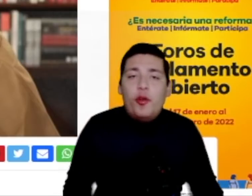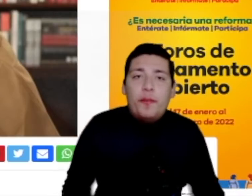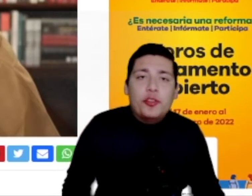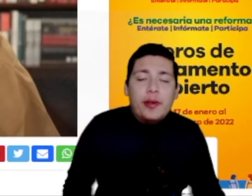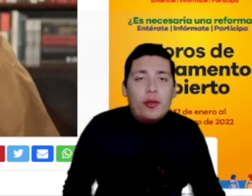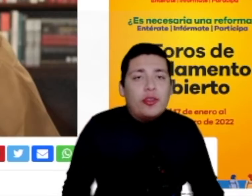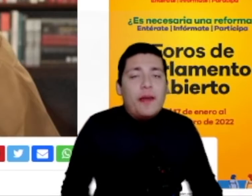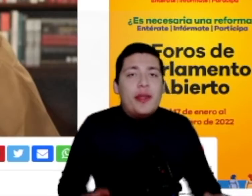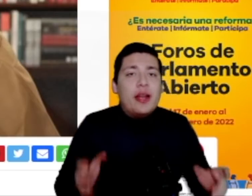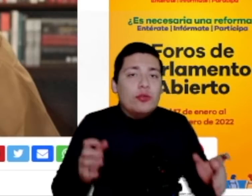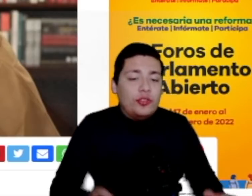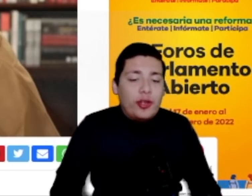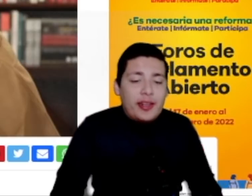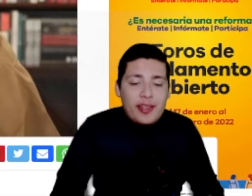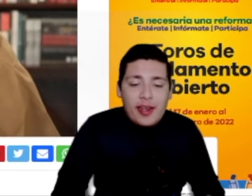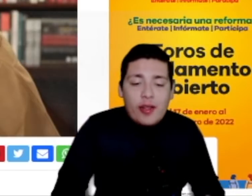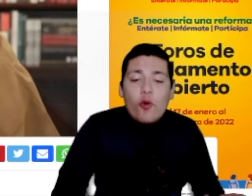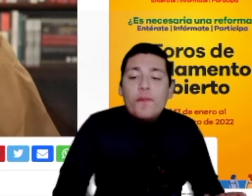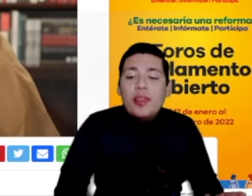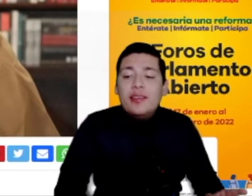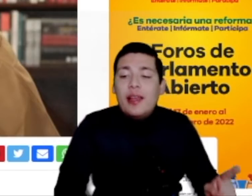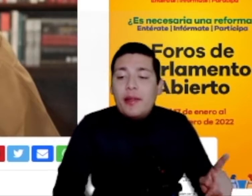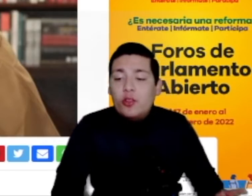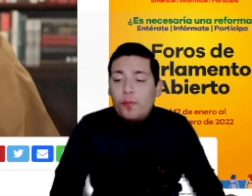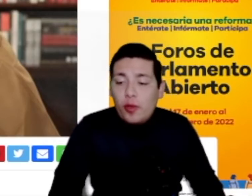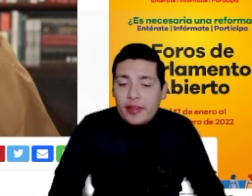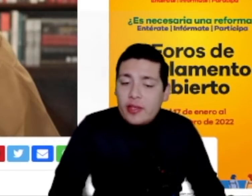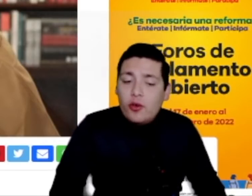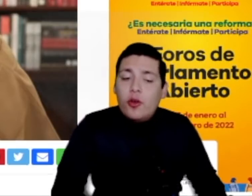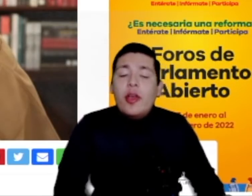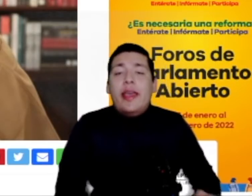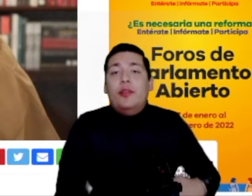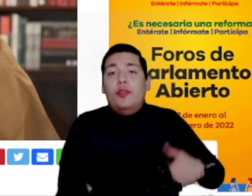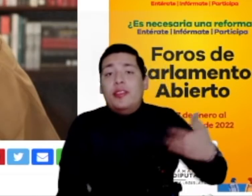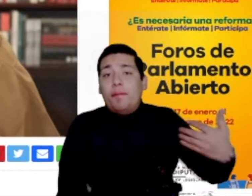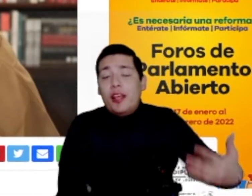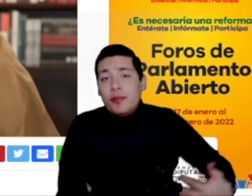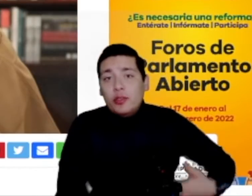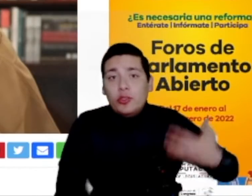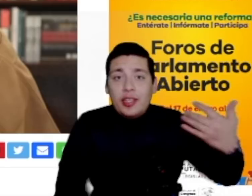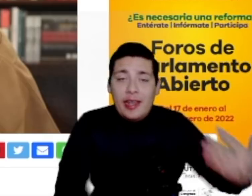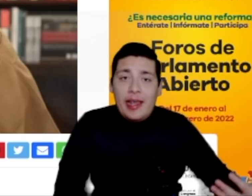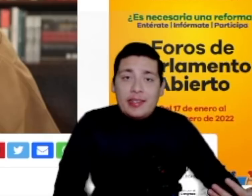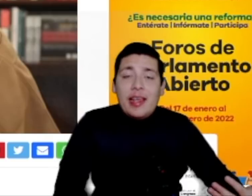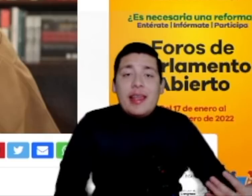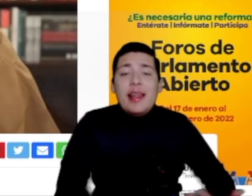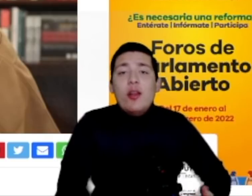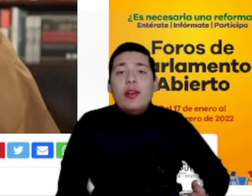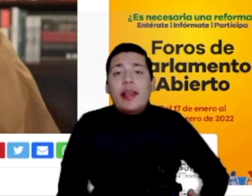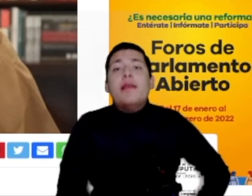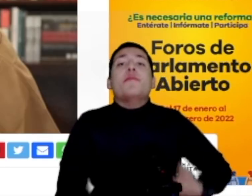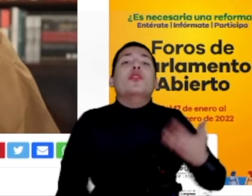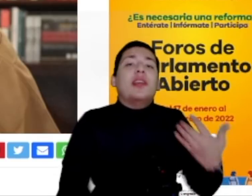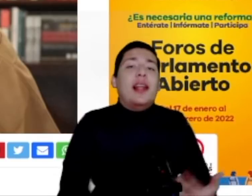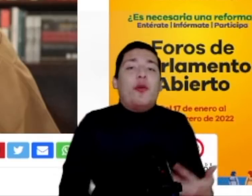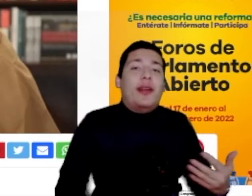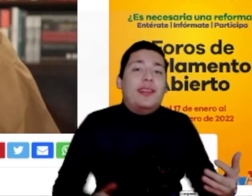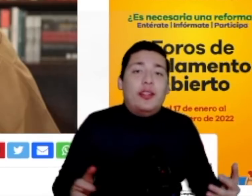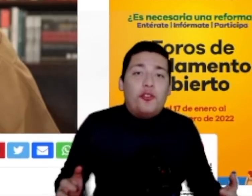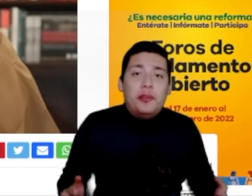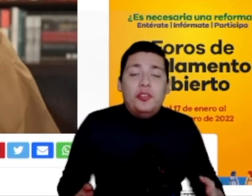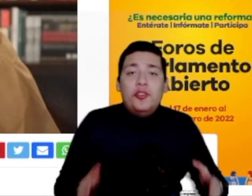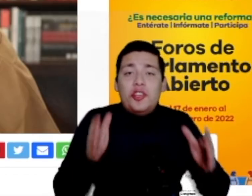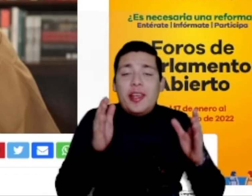Andrés Manuel López Obrador también anunció que tiene un testamento político en donde se plasman sus ideas y lo que busca la